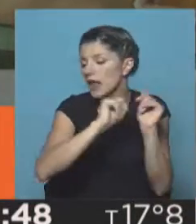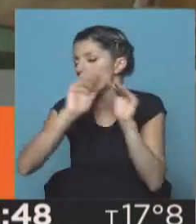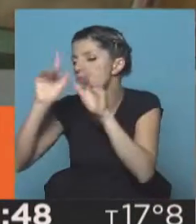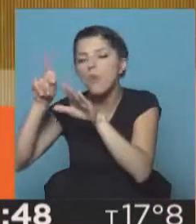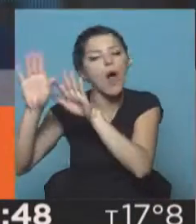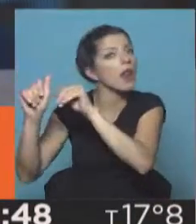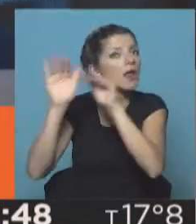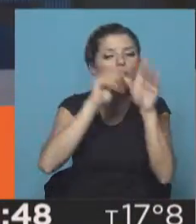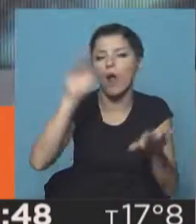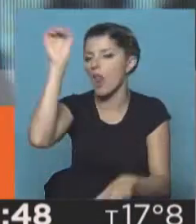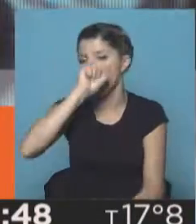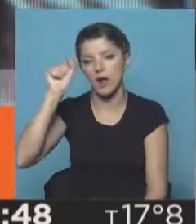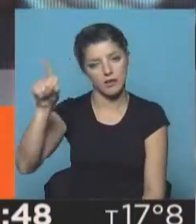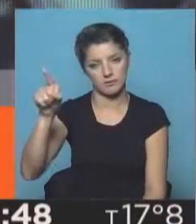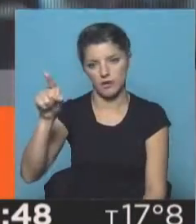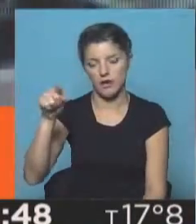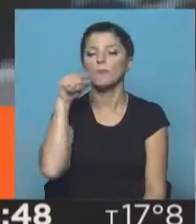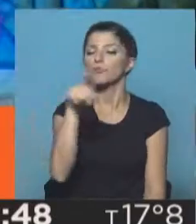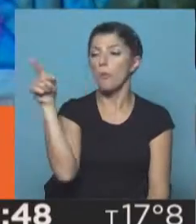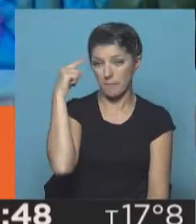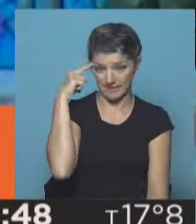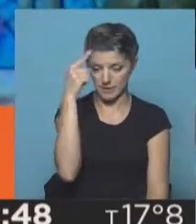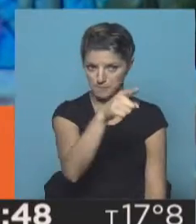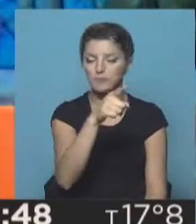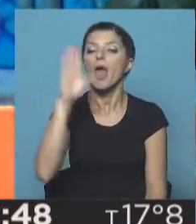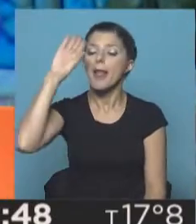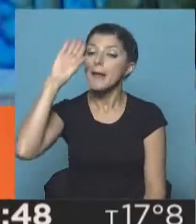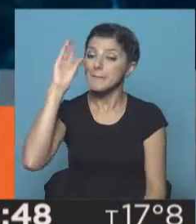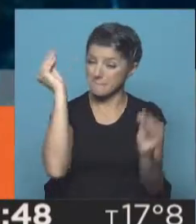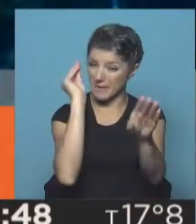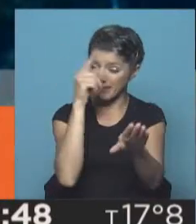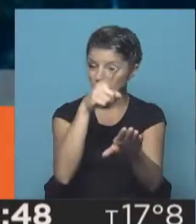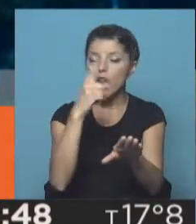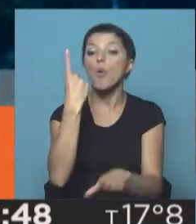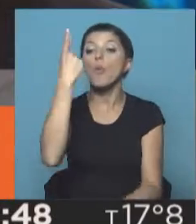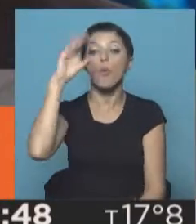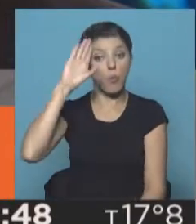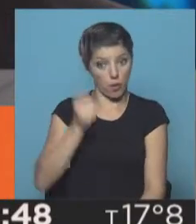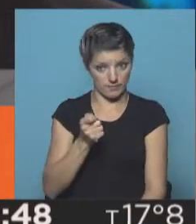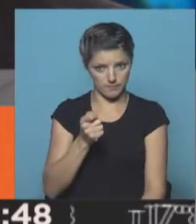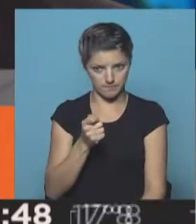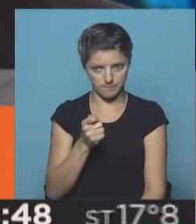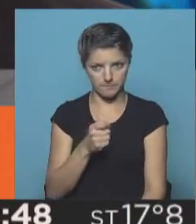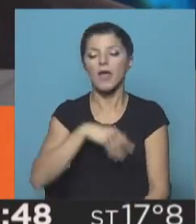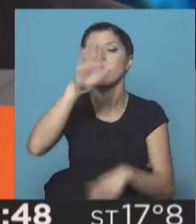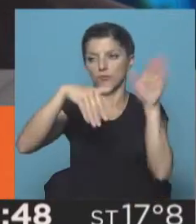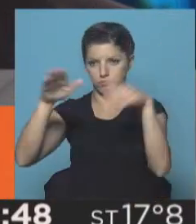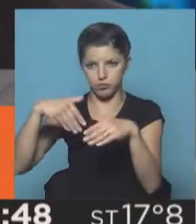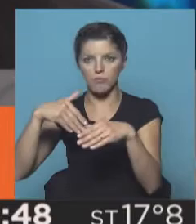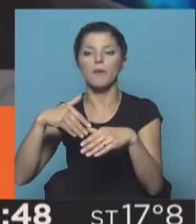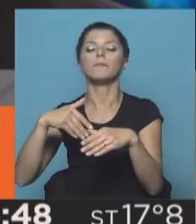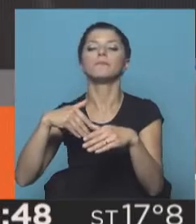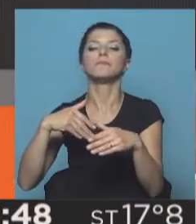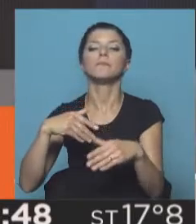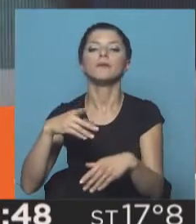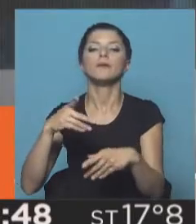que ahí tenés un juez que fue periódicamente invitado a cursos de buenas prácticas jurídicas